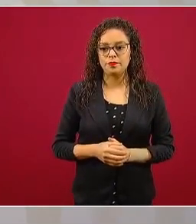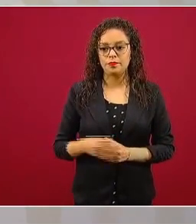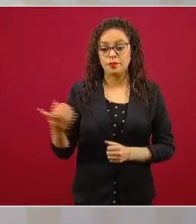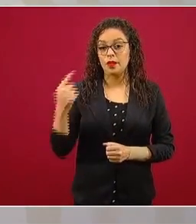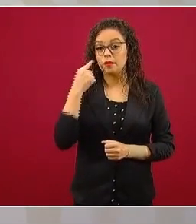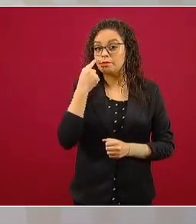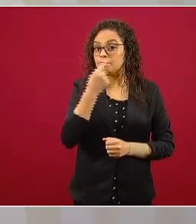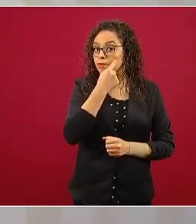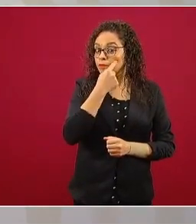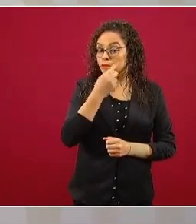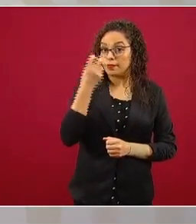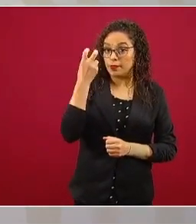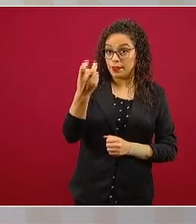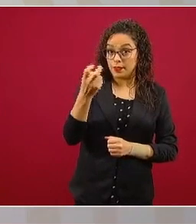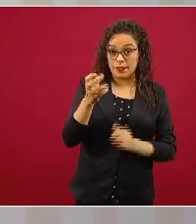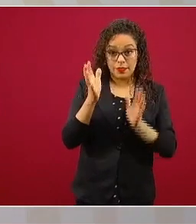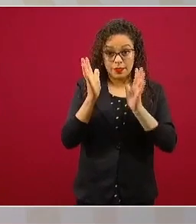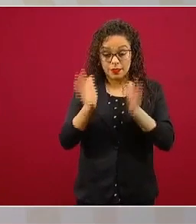ahí empiece